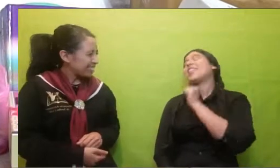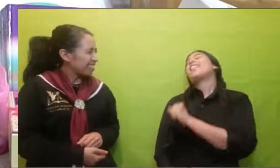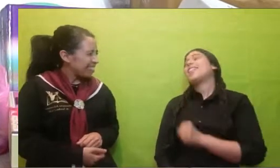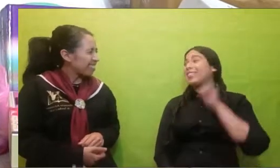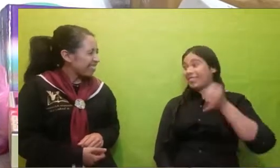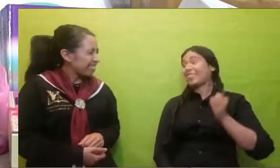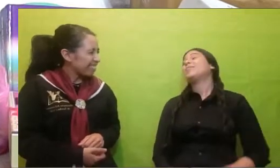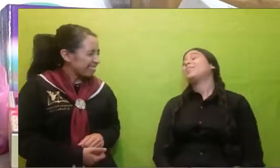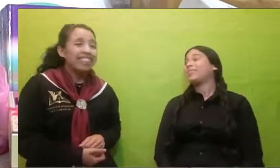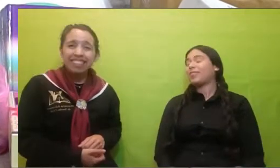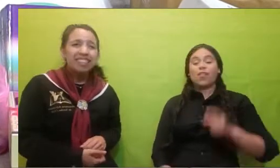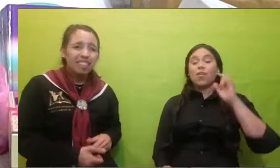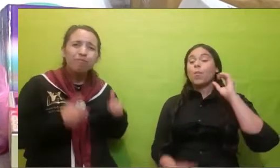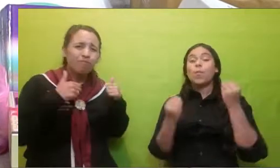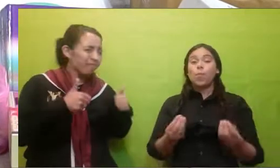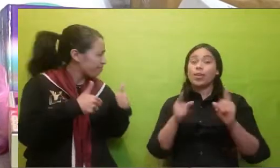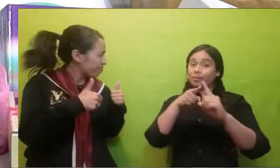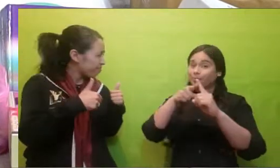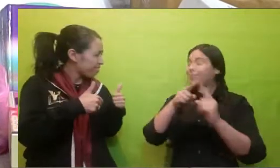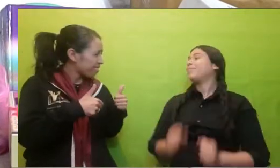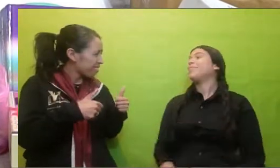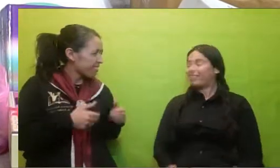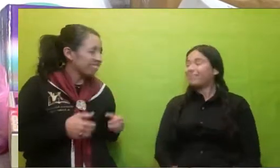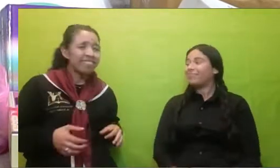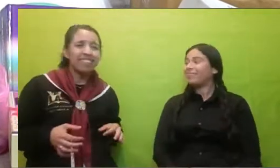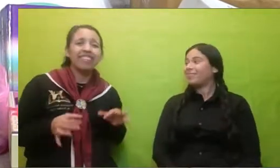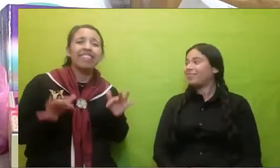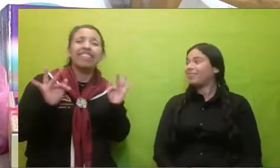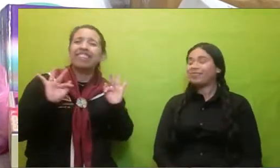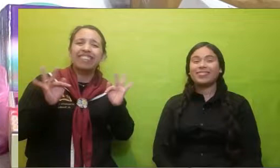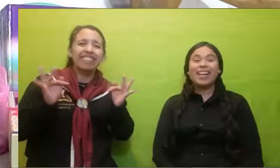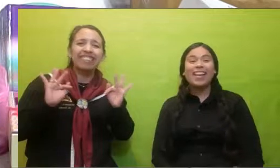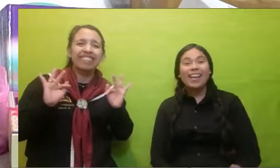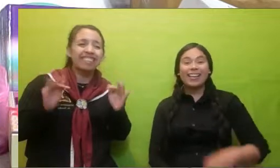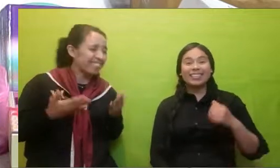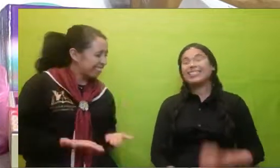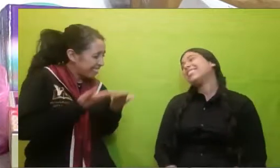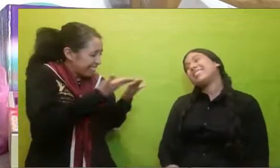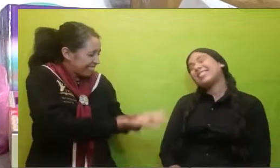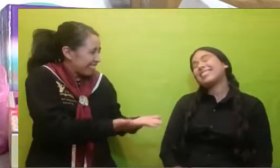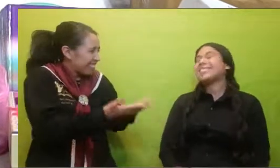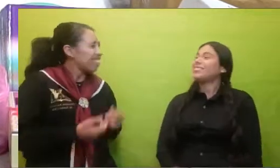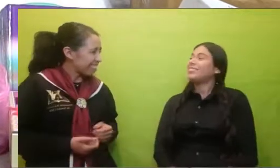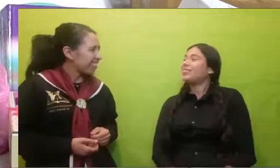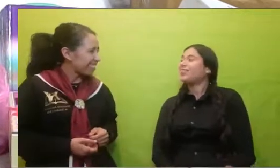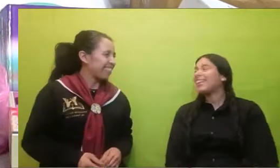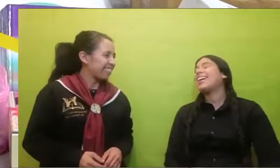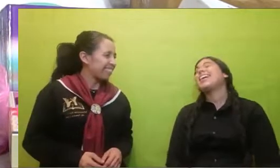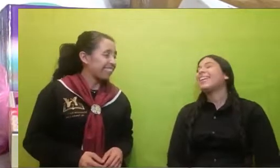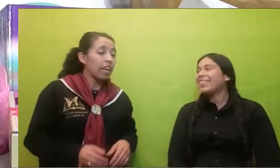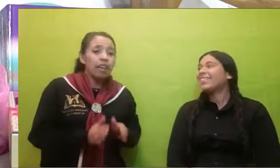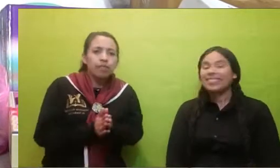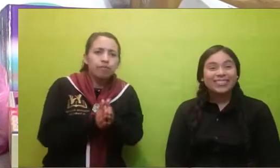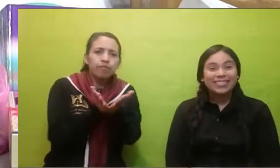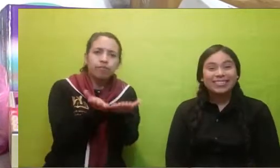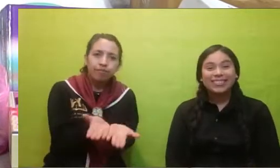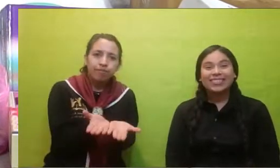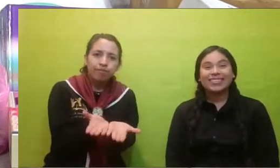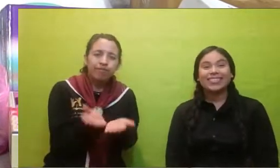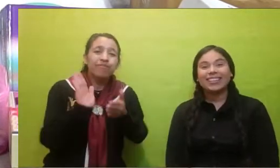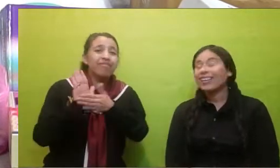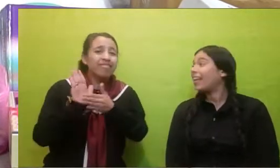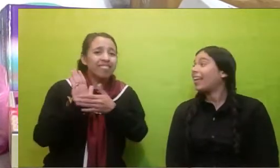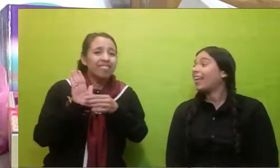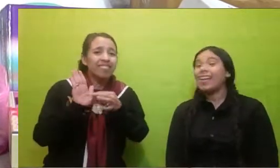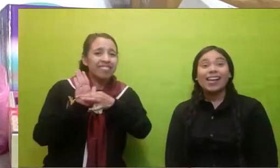demás personas, ¿cierto? ¡Sí! ¡Sí, tía Brenda! Es sí, una gran idea sí, que se nos ocurrió. Muy bien, amigos, los felicito, ¿cierto? Los